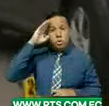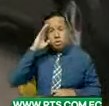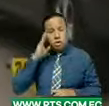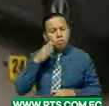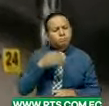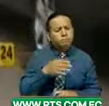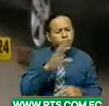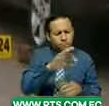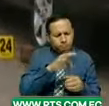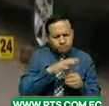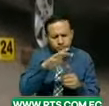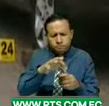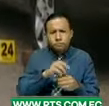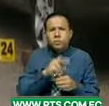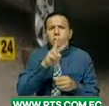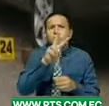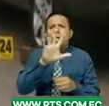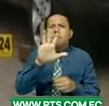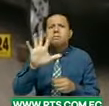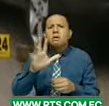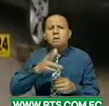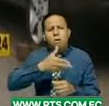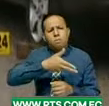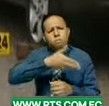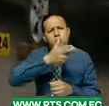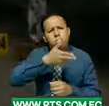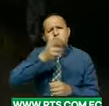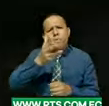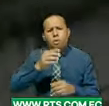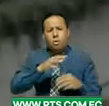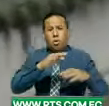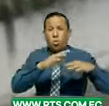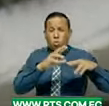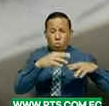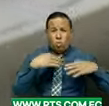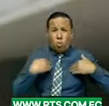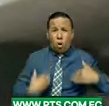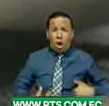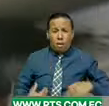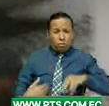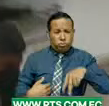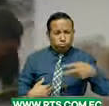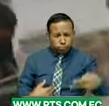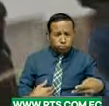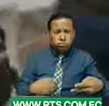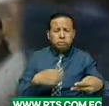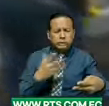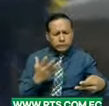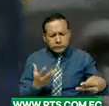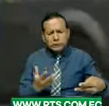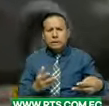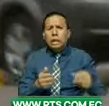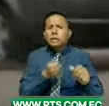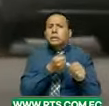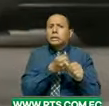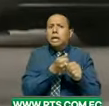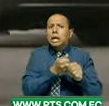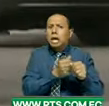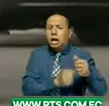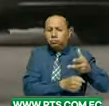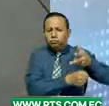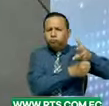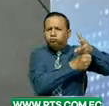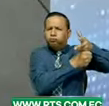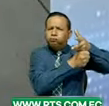25 indicios balísticos que permanecían alrededor del cuerpo. A pocos metros del sitio del crimen existen cámaras de